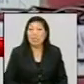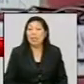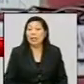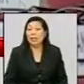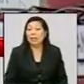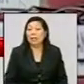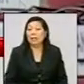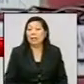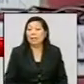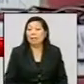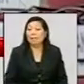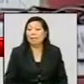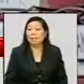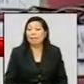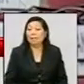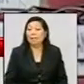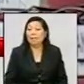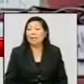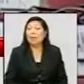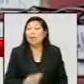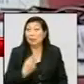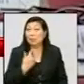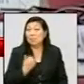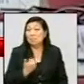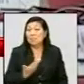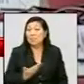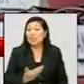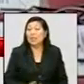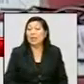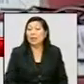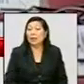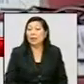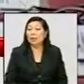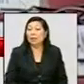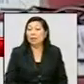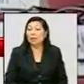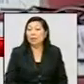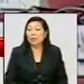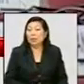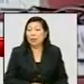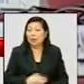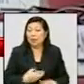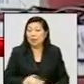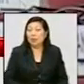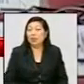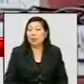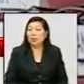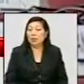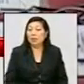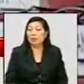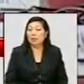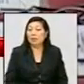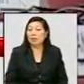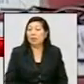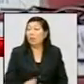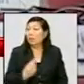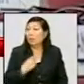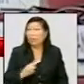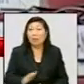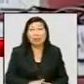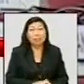Esa seguridad, esa eficacia que tiene el producto ranibizumab no lo tiene